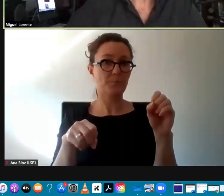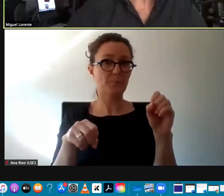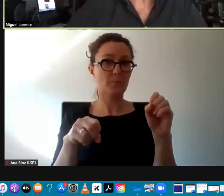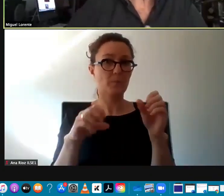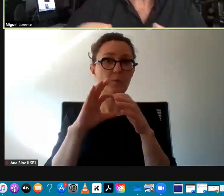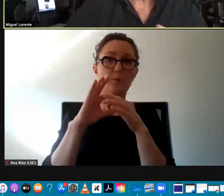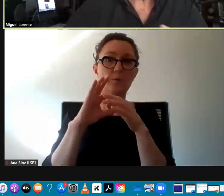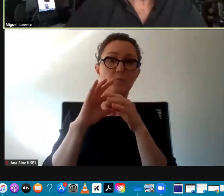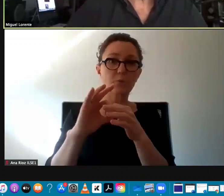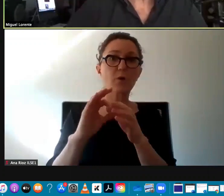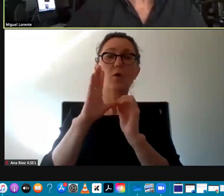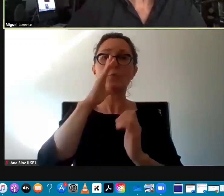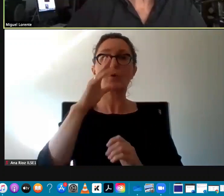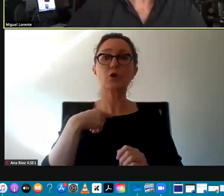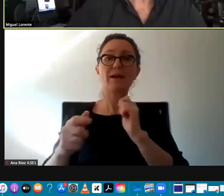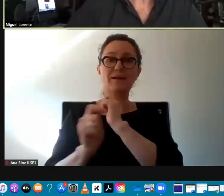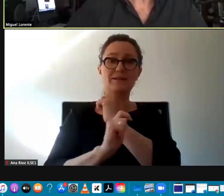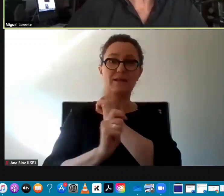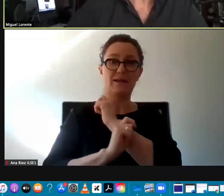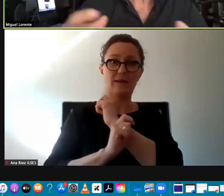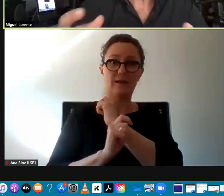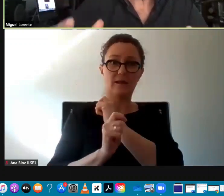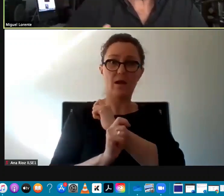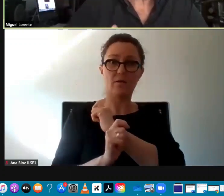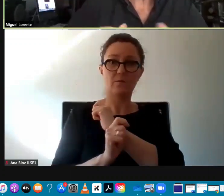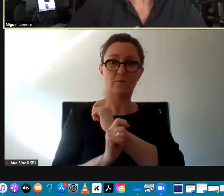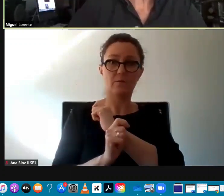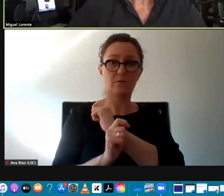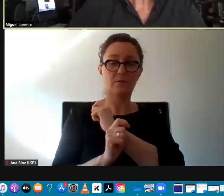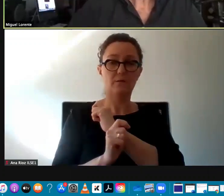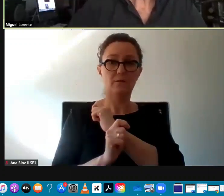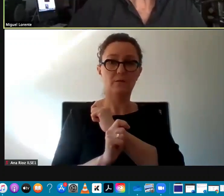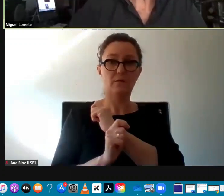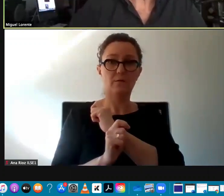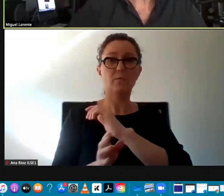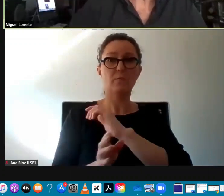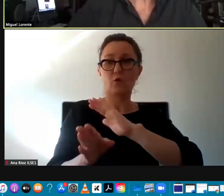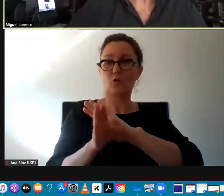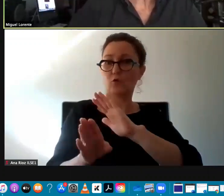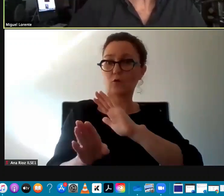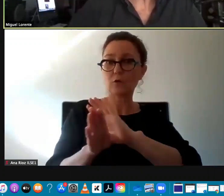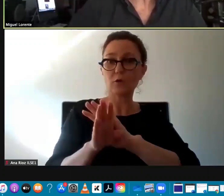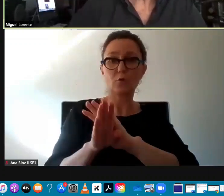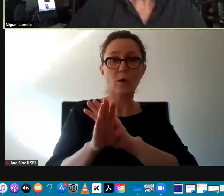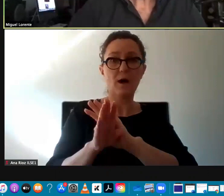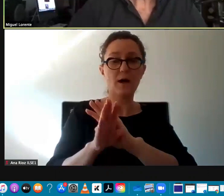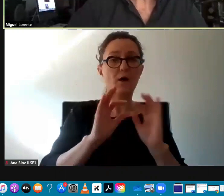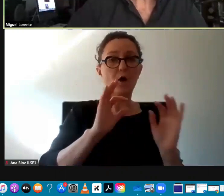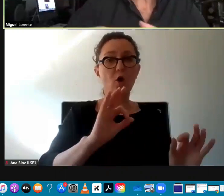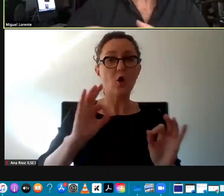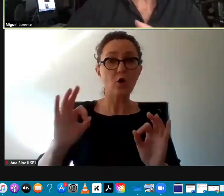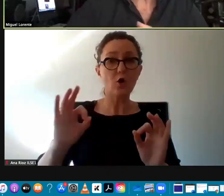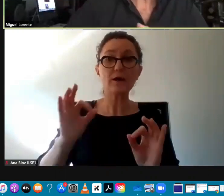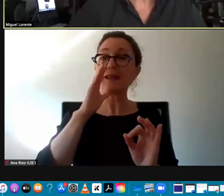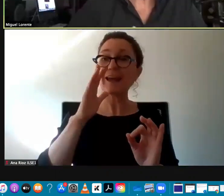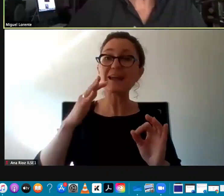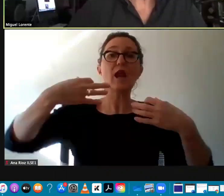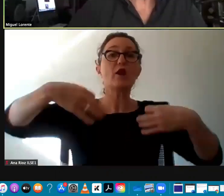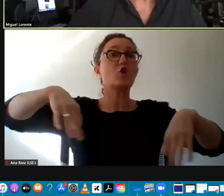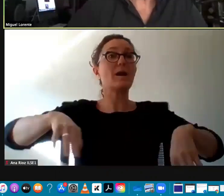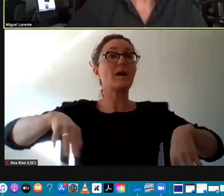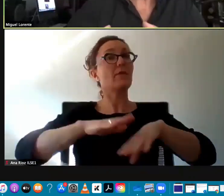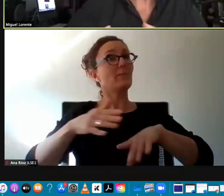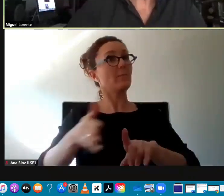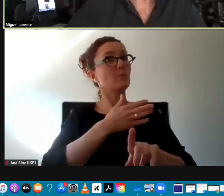la estrategia para mantener el orden, de ahí la normalidad que envuelve a la violencia contra las mujeres, pero también